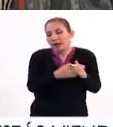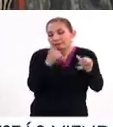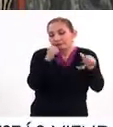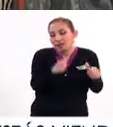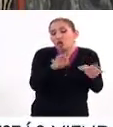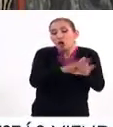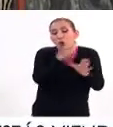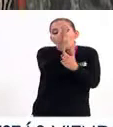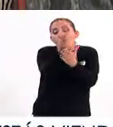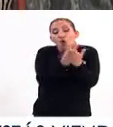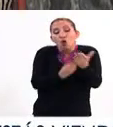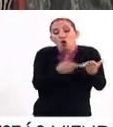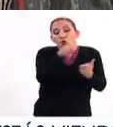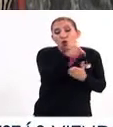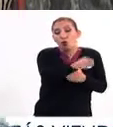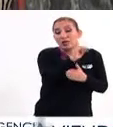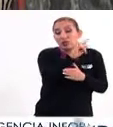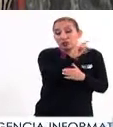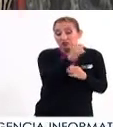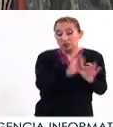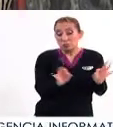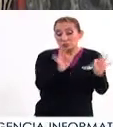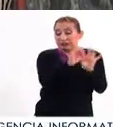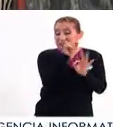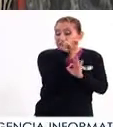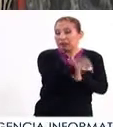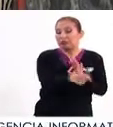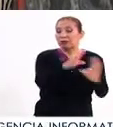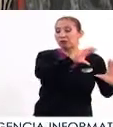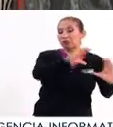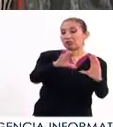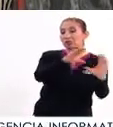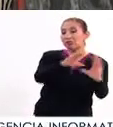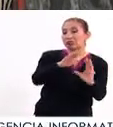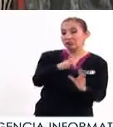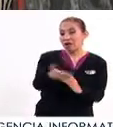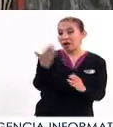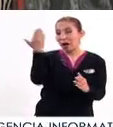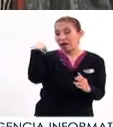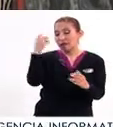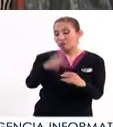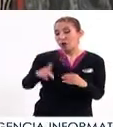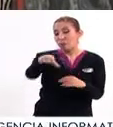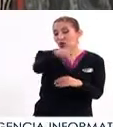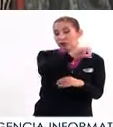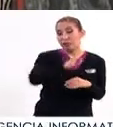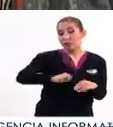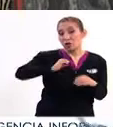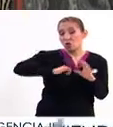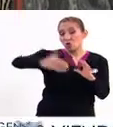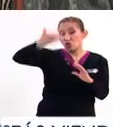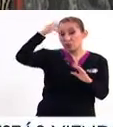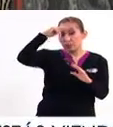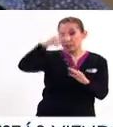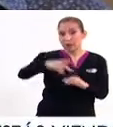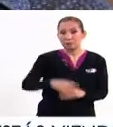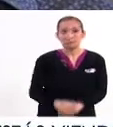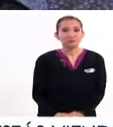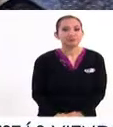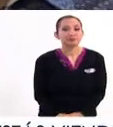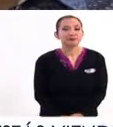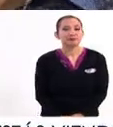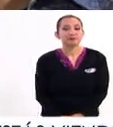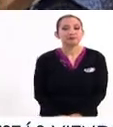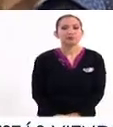cómo la ilustración tiene un papel muy importante en la doctrina de los pueblos acá mexicanos.